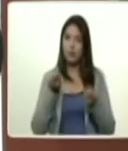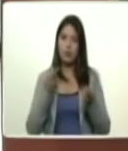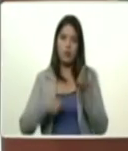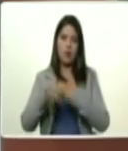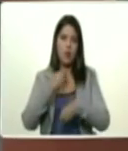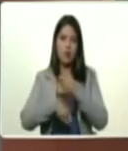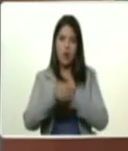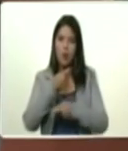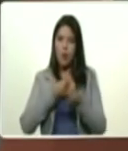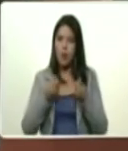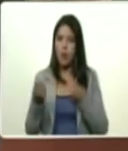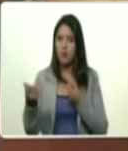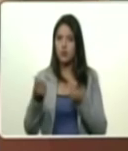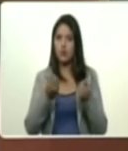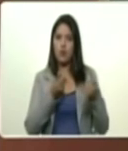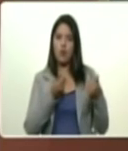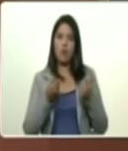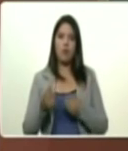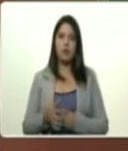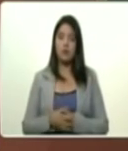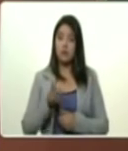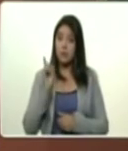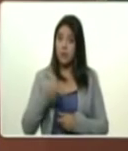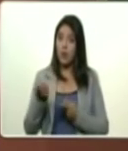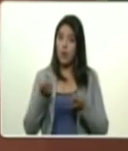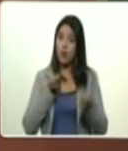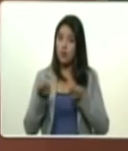negocios, por el control